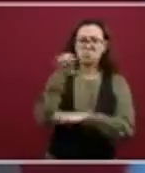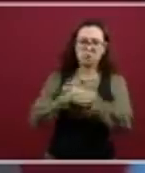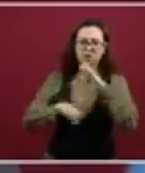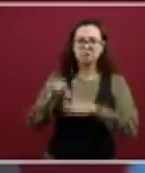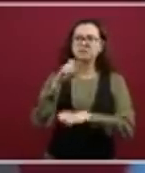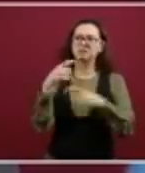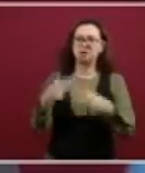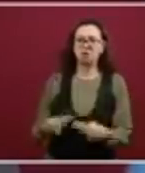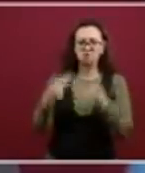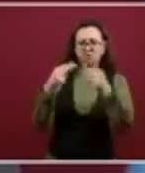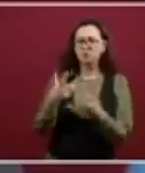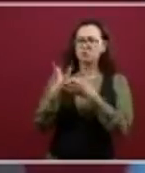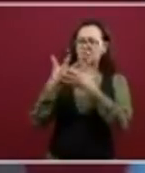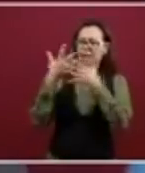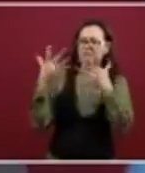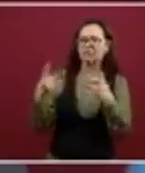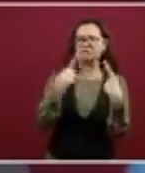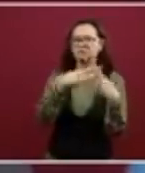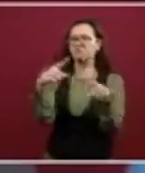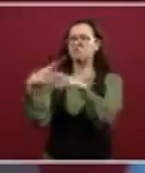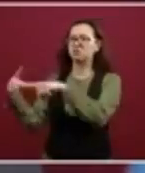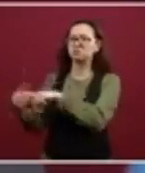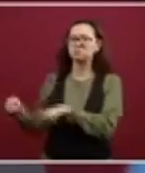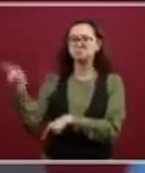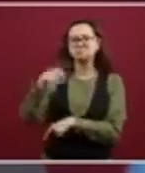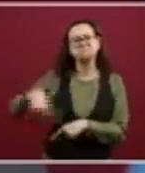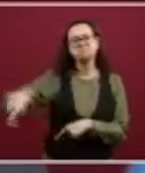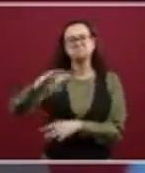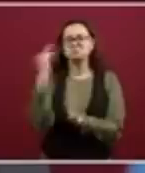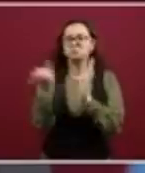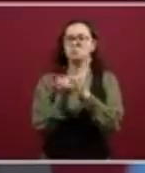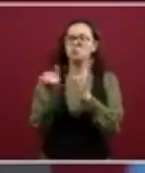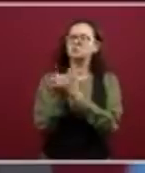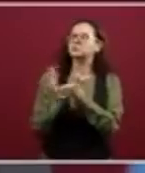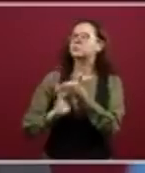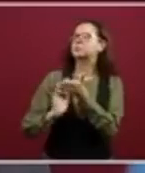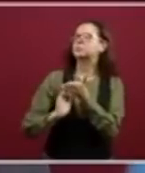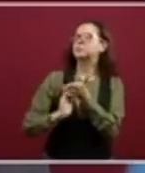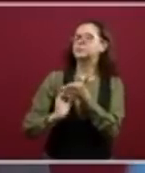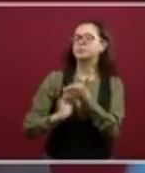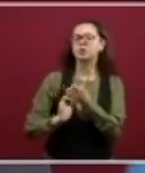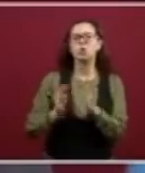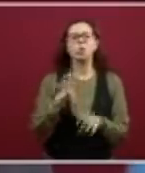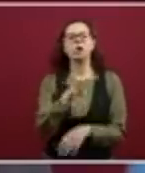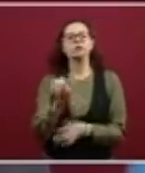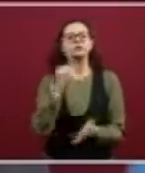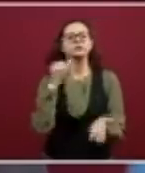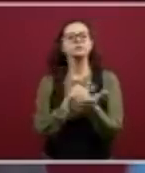ingresos, alrededor de 400 mil millones de pesos. Muy